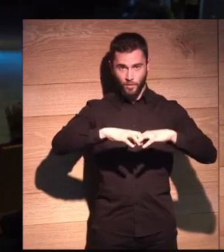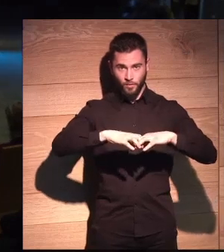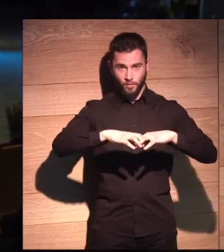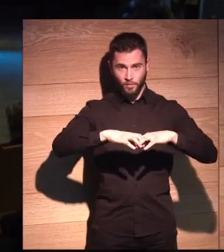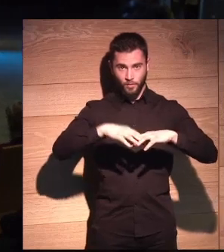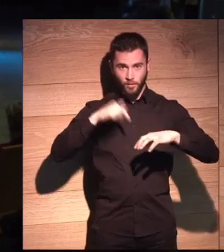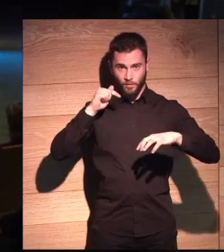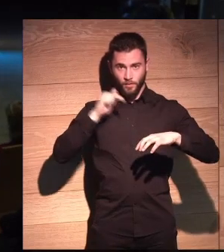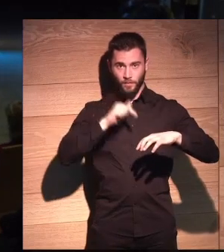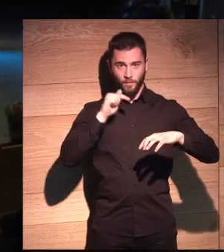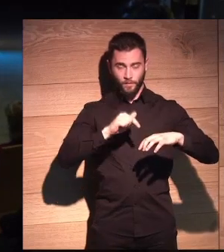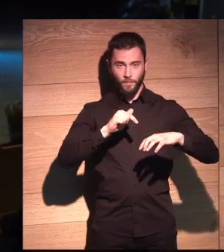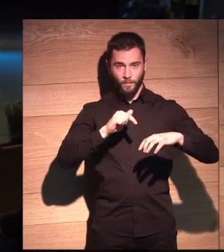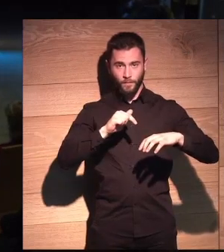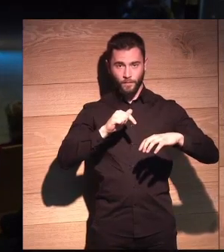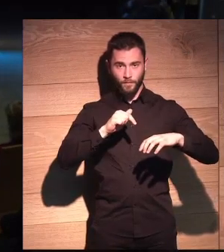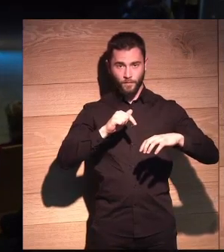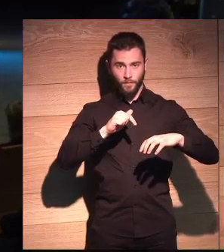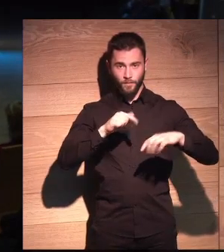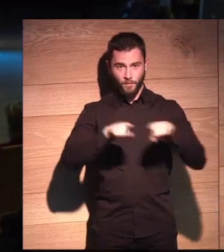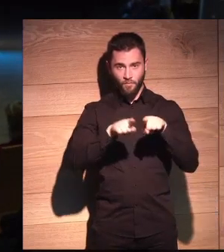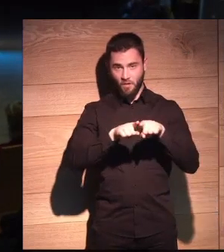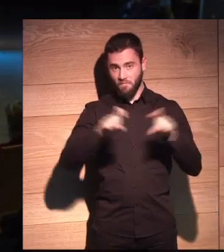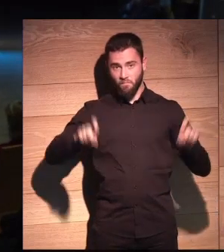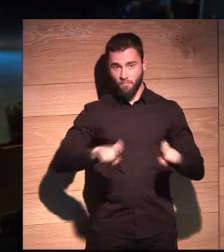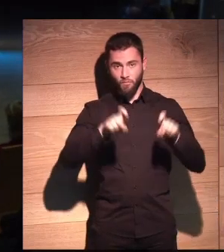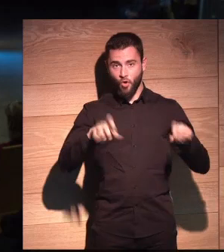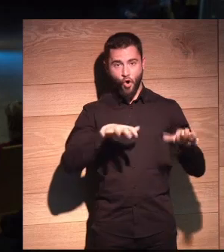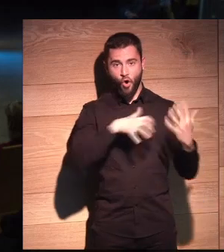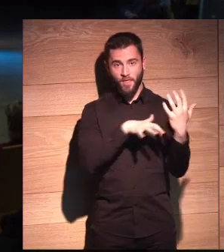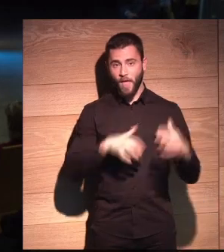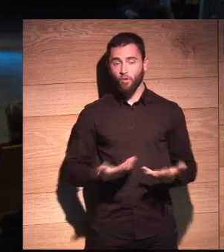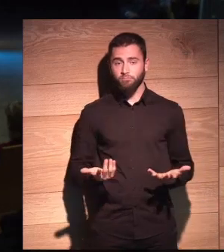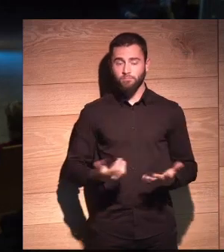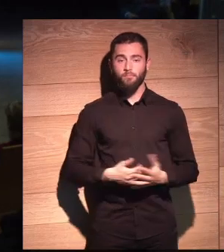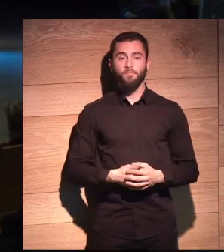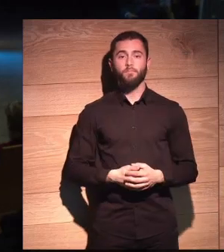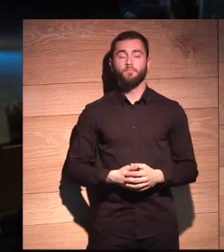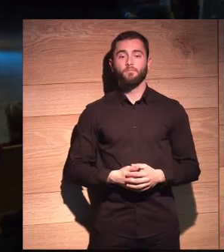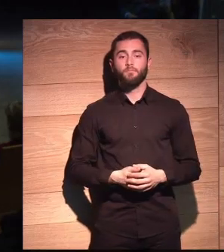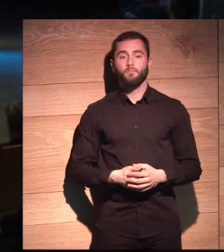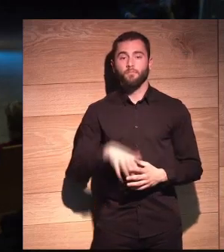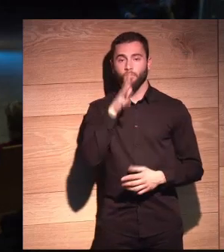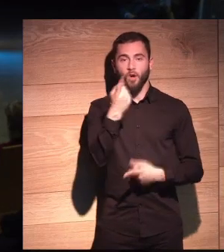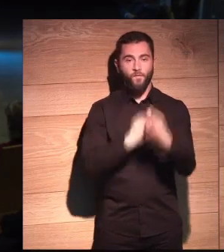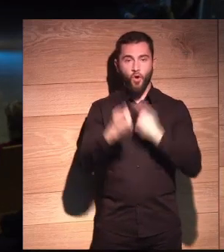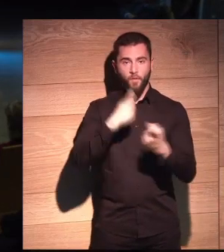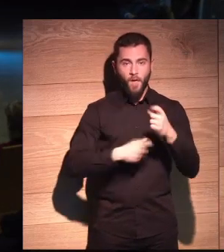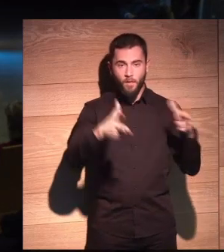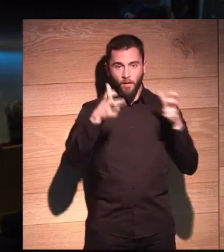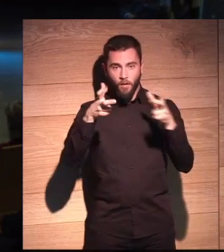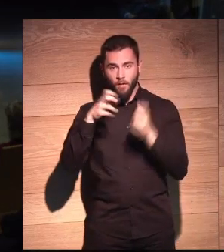medida, podemos decir que es como un ordenador, puesto que procesa información,